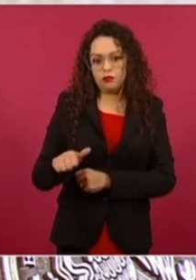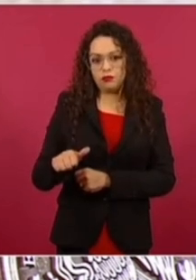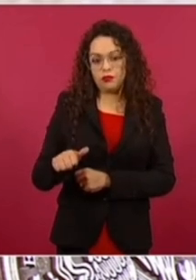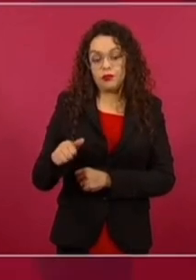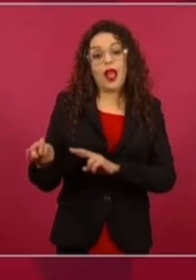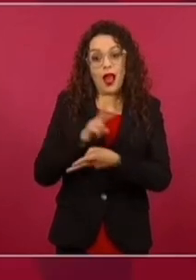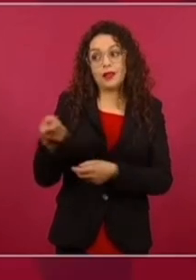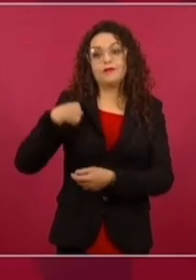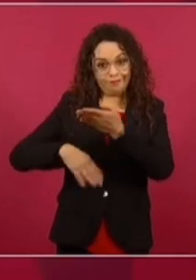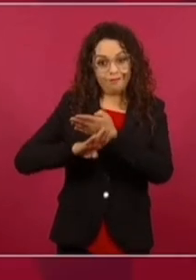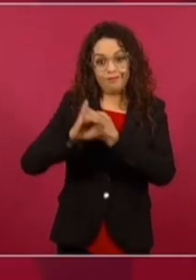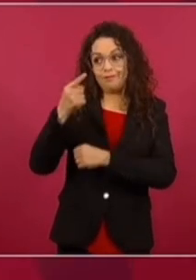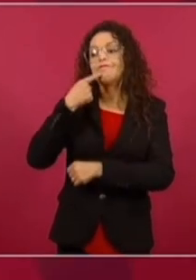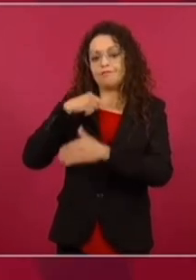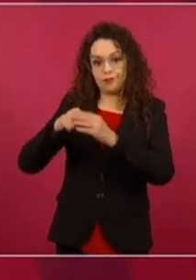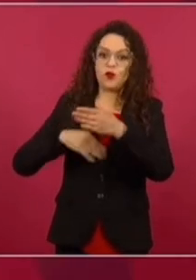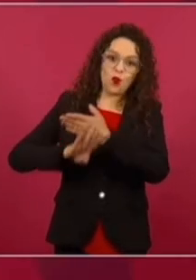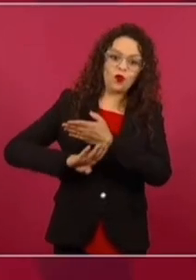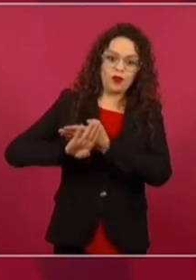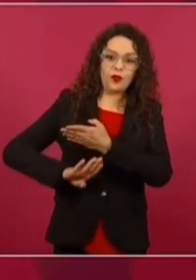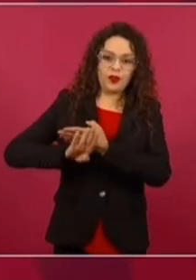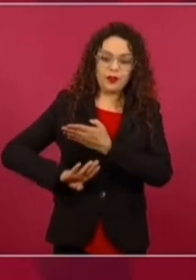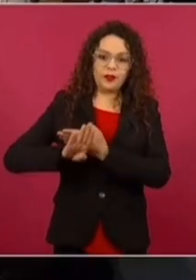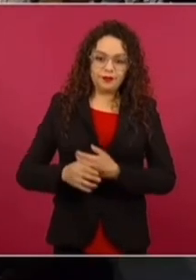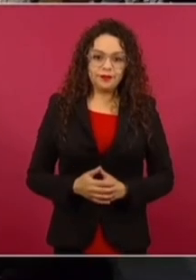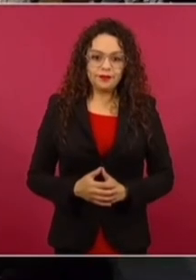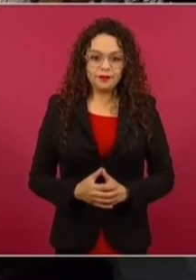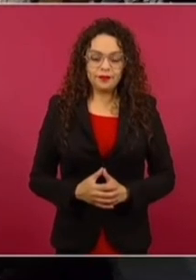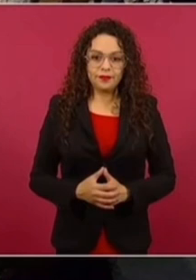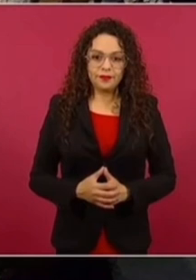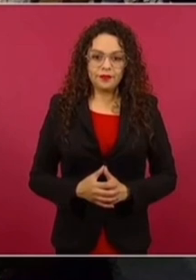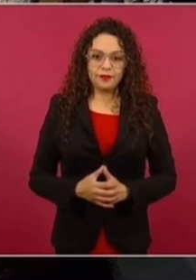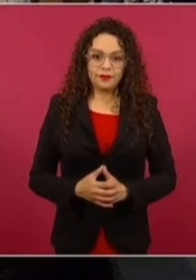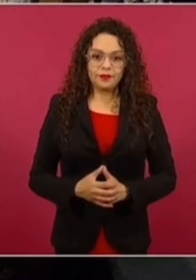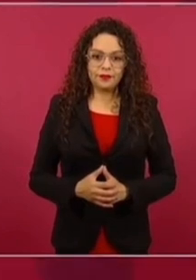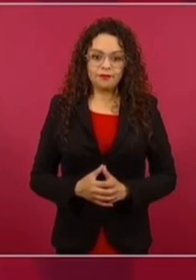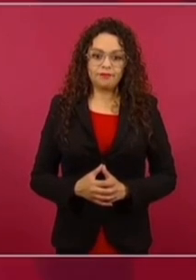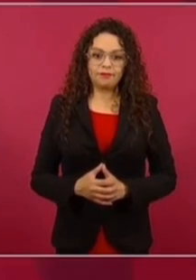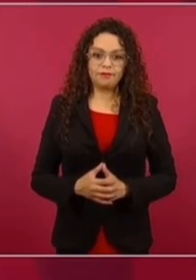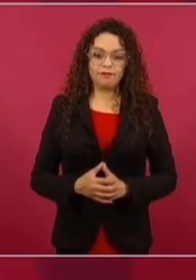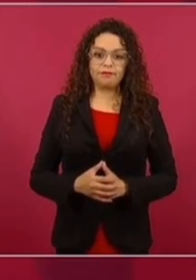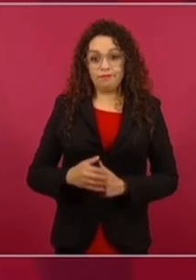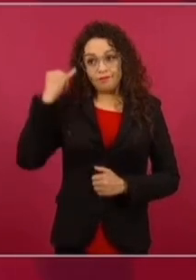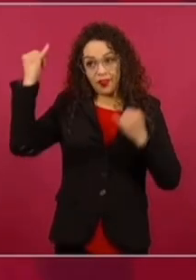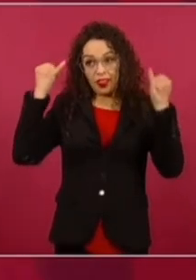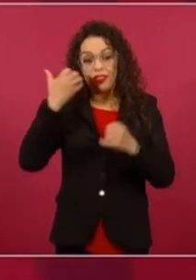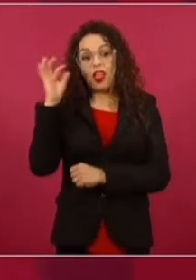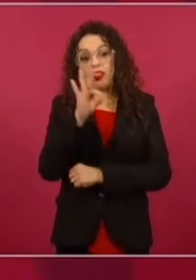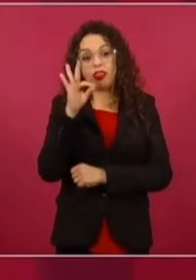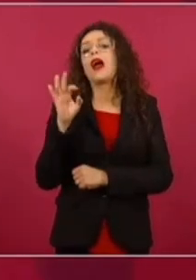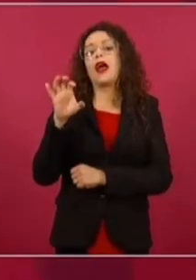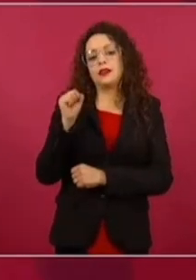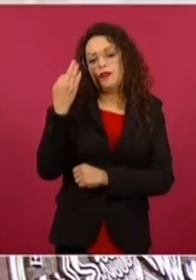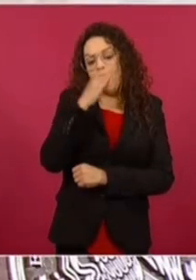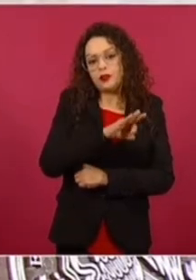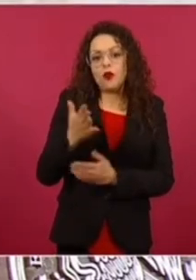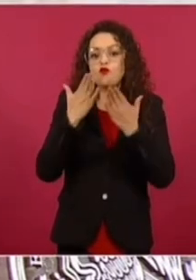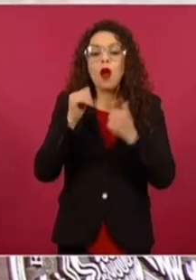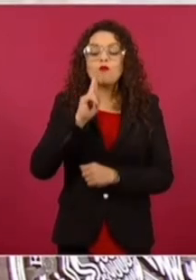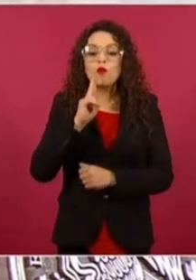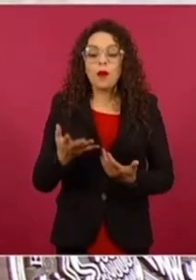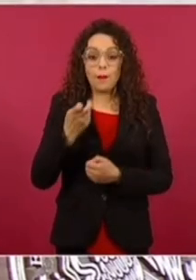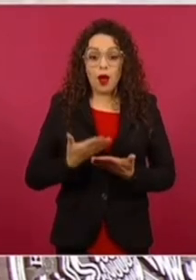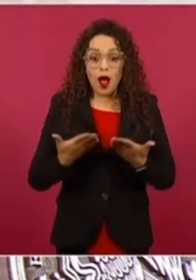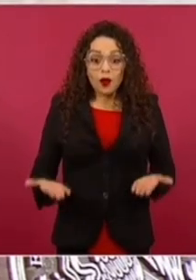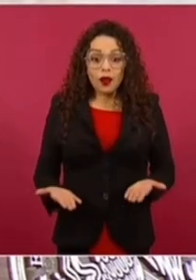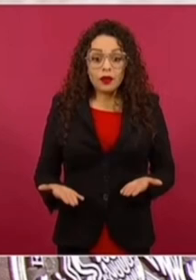padecido. A nosotros sí nos han juzgado y nos han fabricado delitos. Por eso estamos